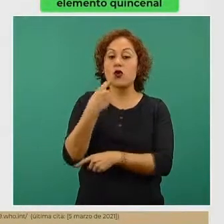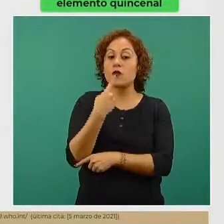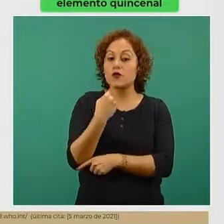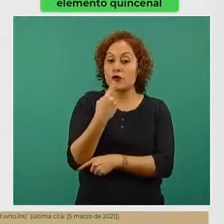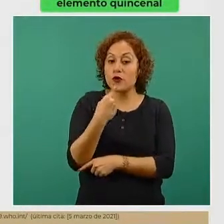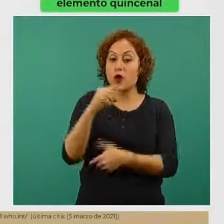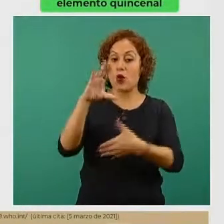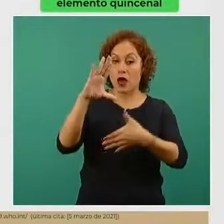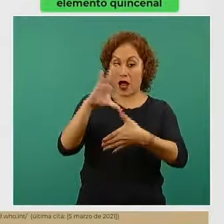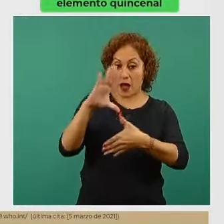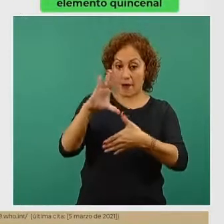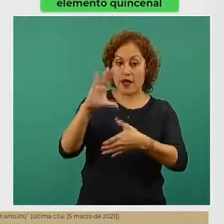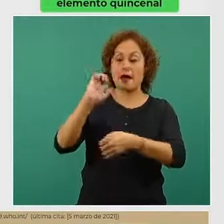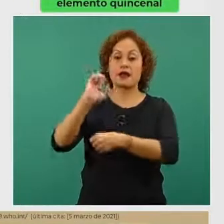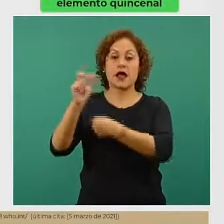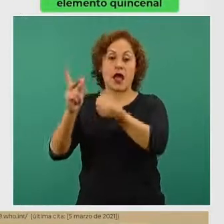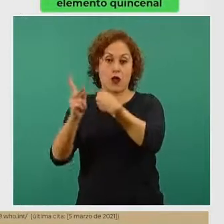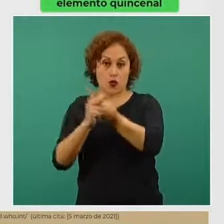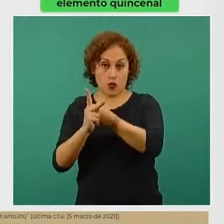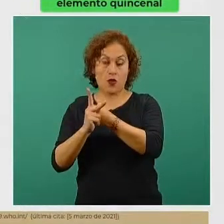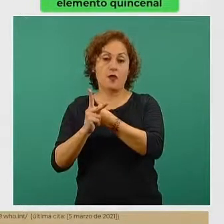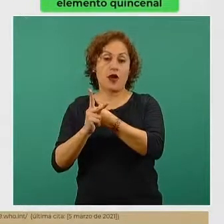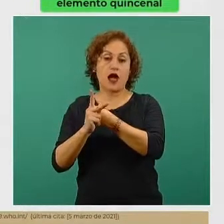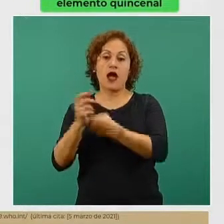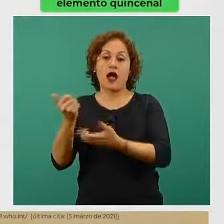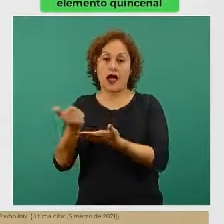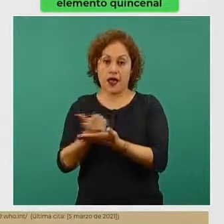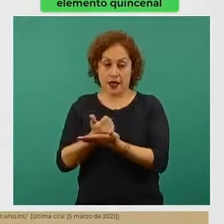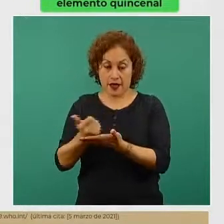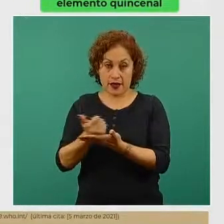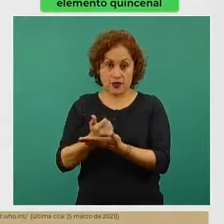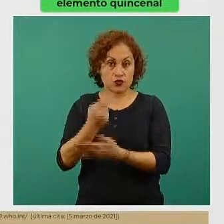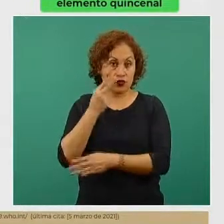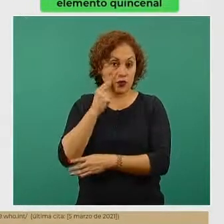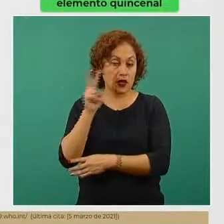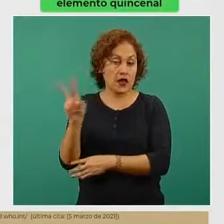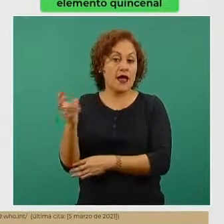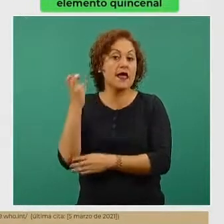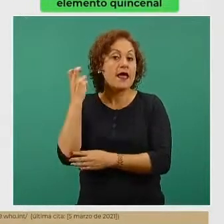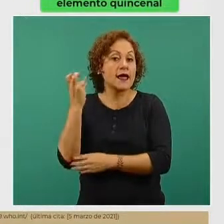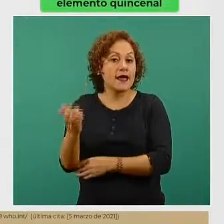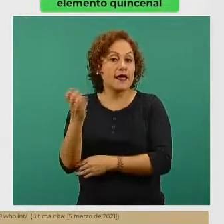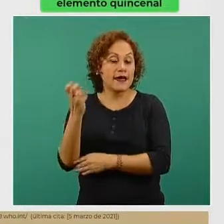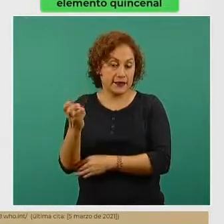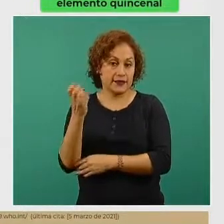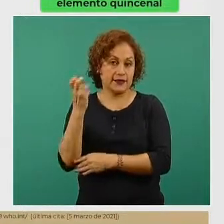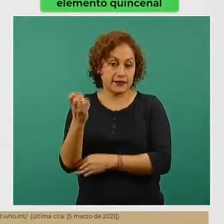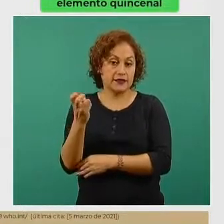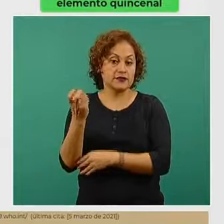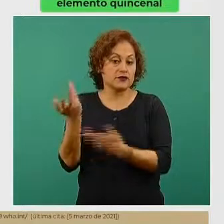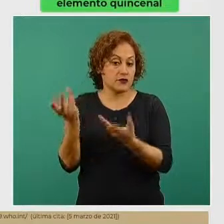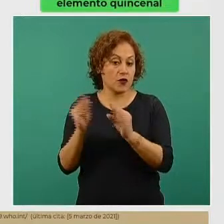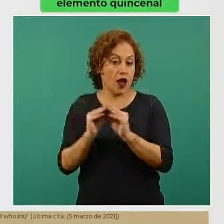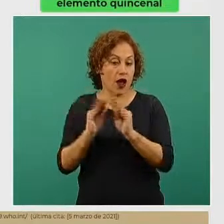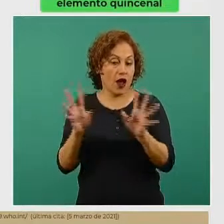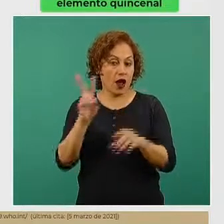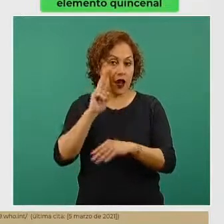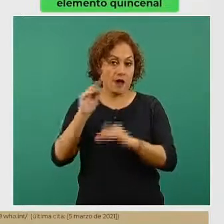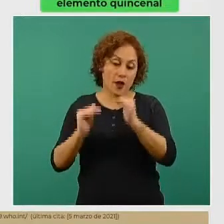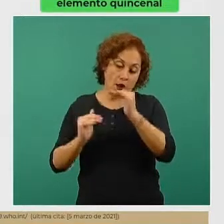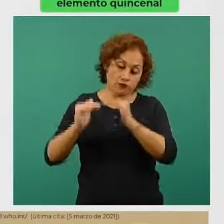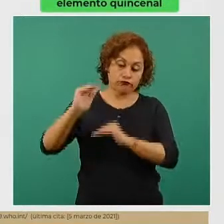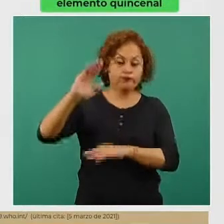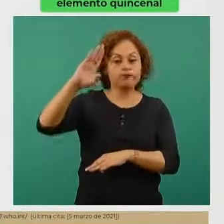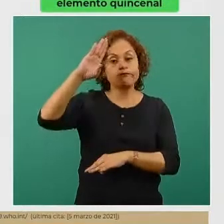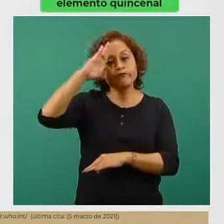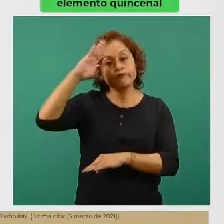oscuro y ese color azul, precisamente son los que nos evidencian que la mayor magnitud y transmisión, por lo